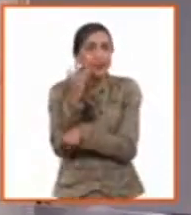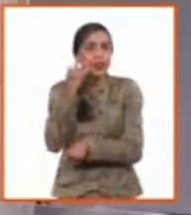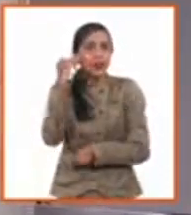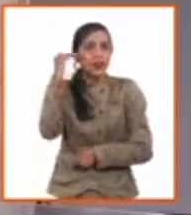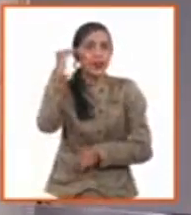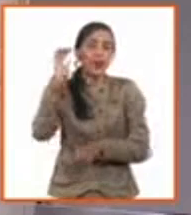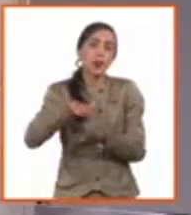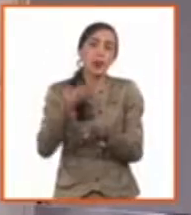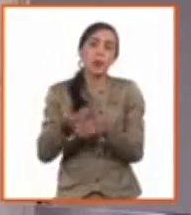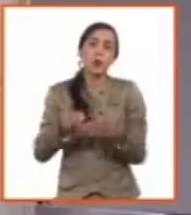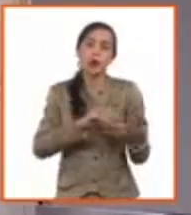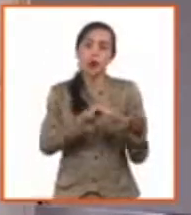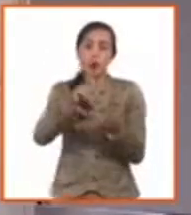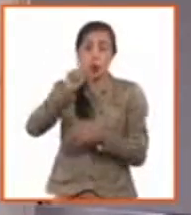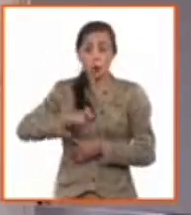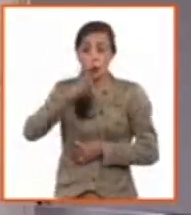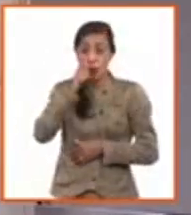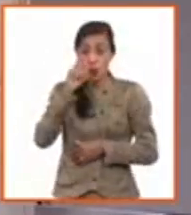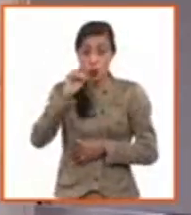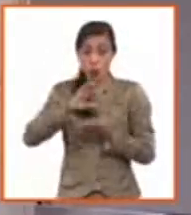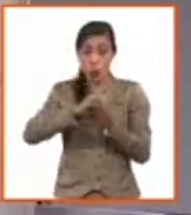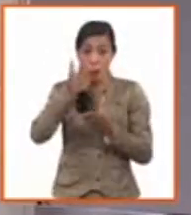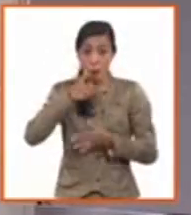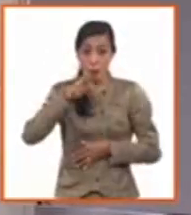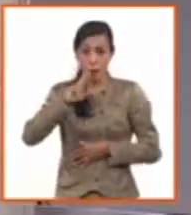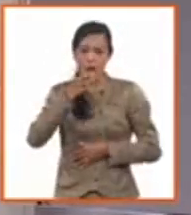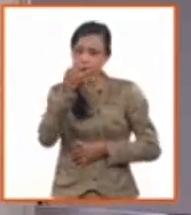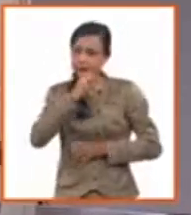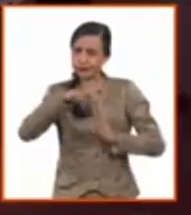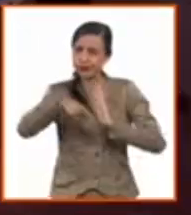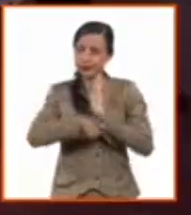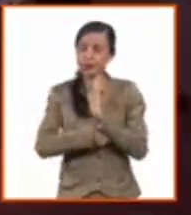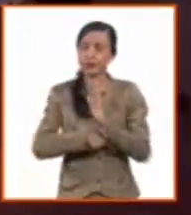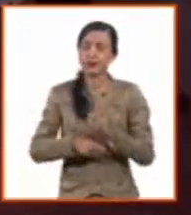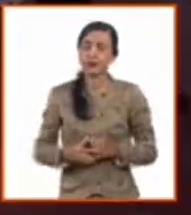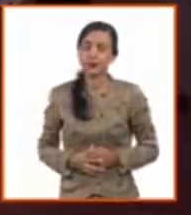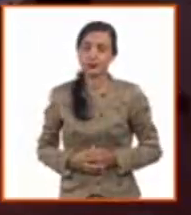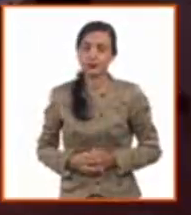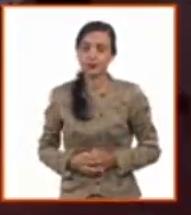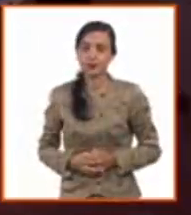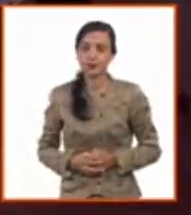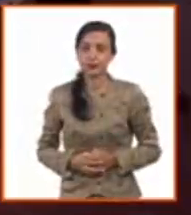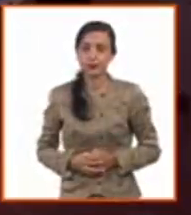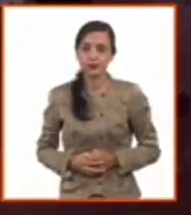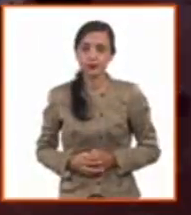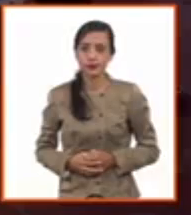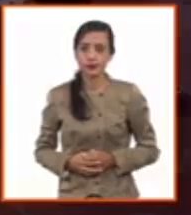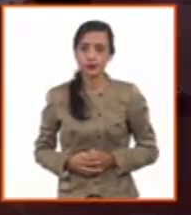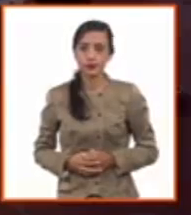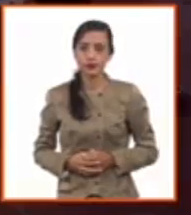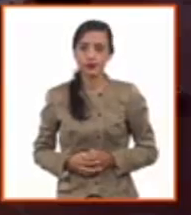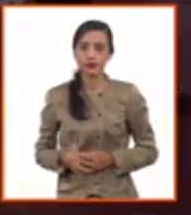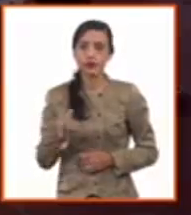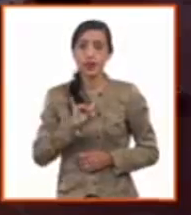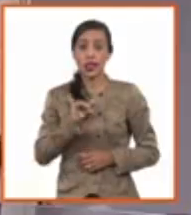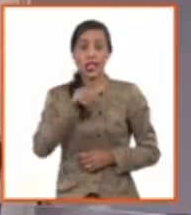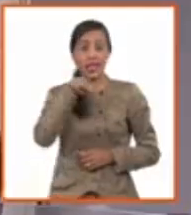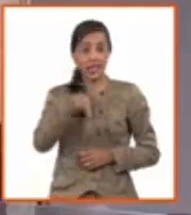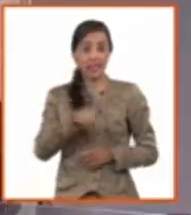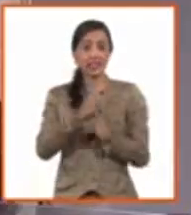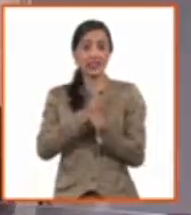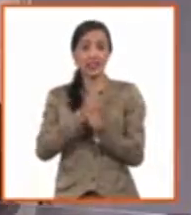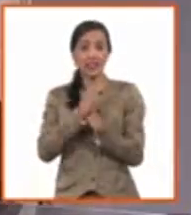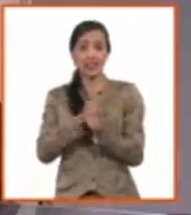dejaré que después mi compañero más pueda profundizar en ese sentido tendríamos que hablar también que esto es una